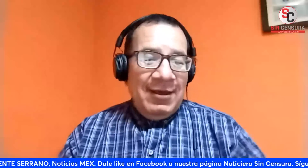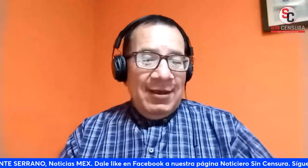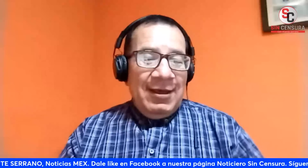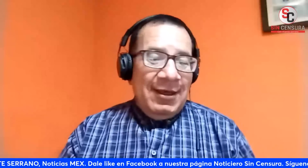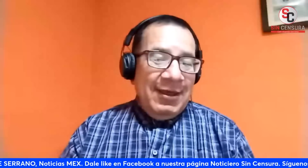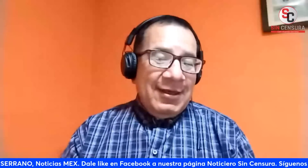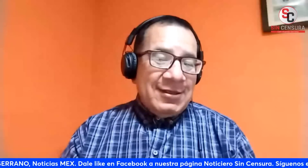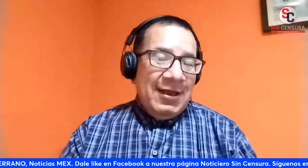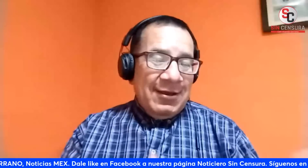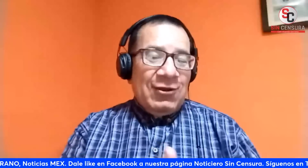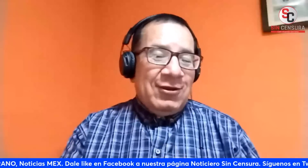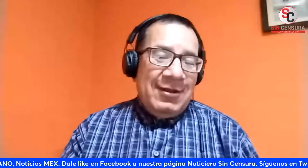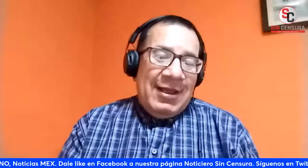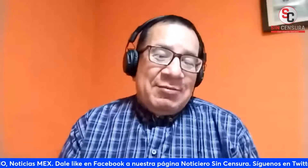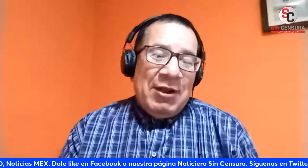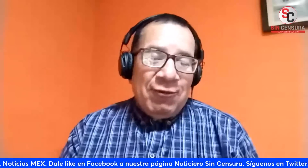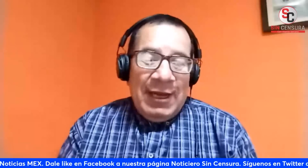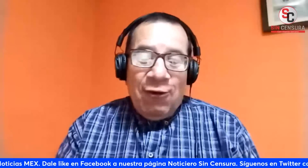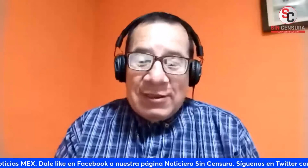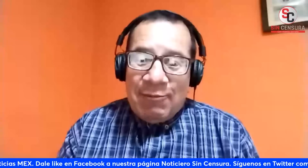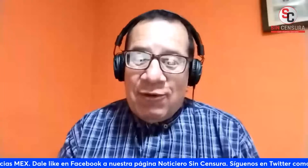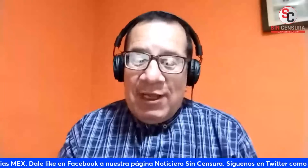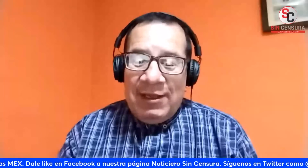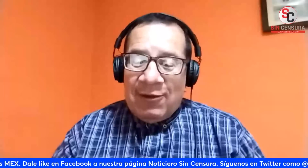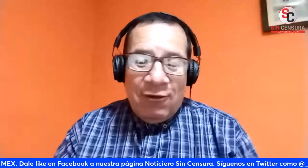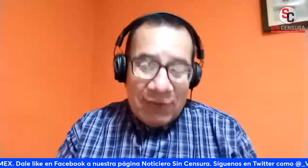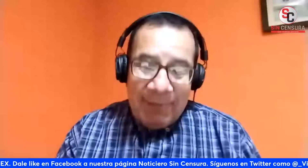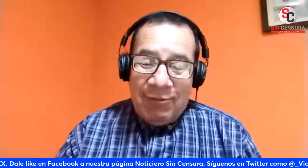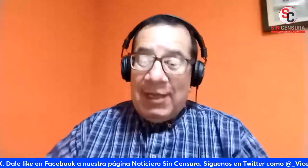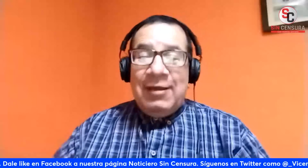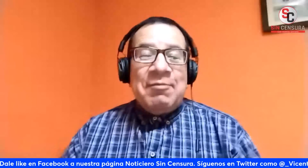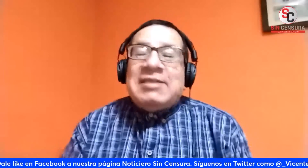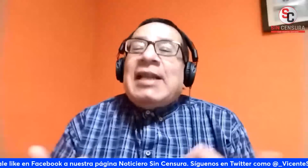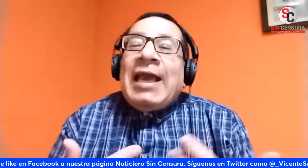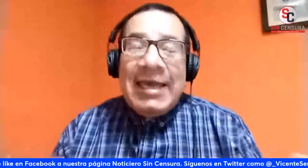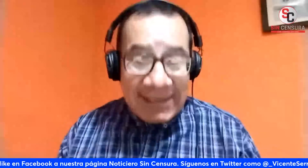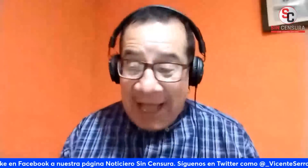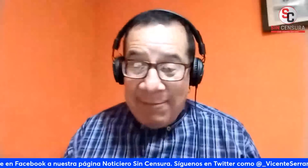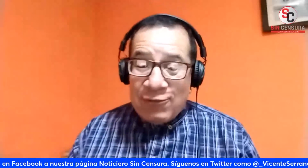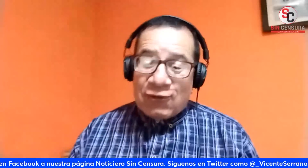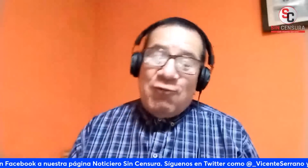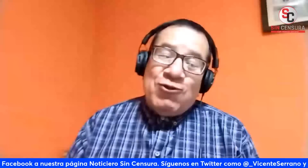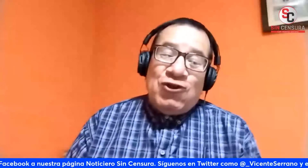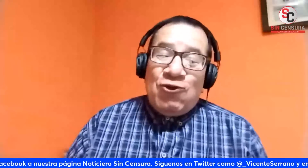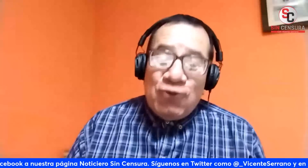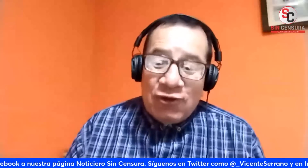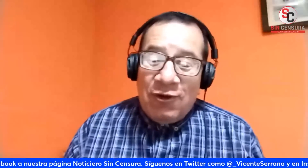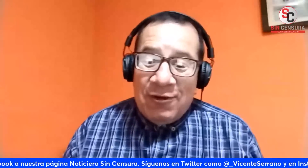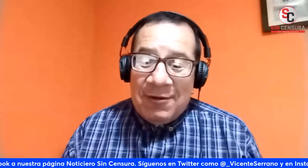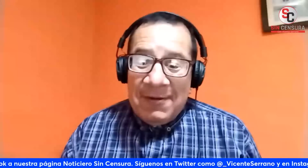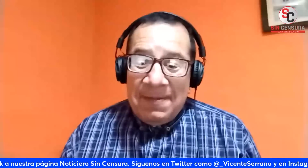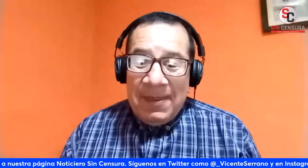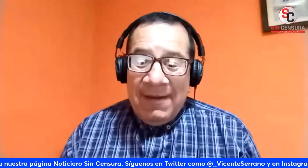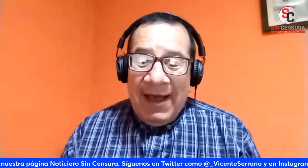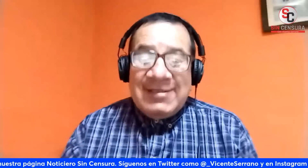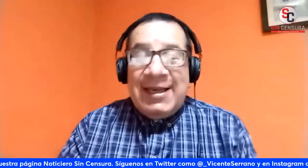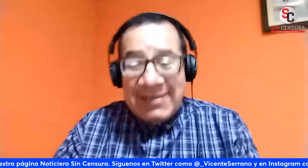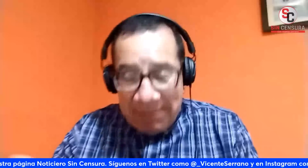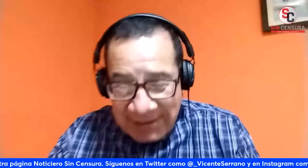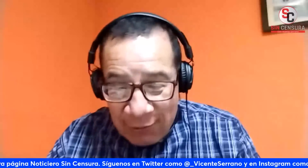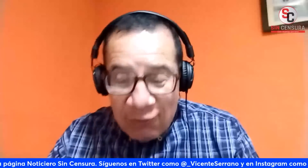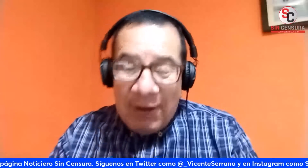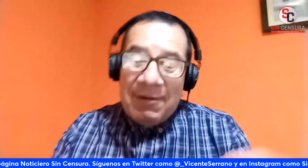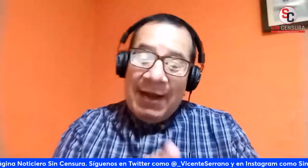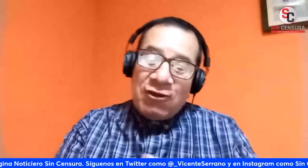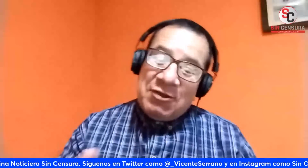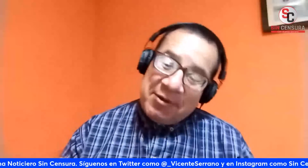ahí y les pregunté, no los aburrí, me dicen, aquí estamos, con mucho gusto. Así